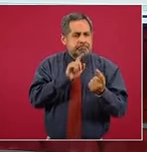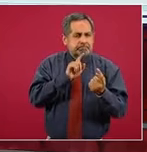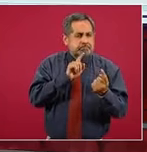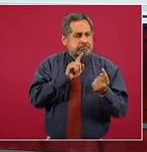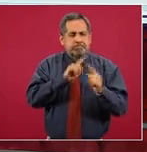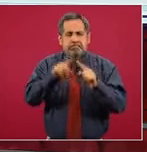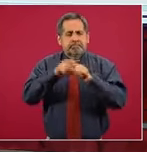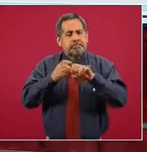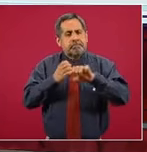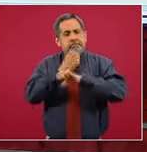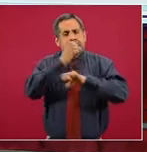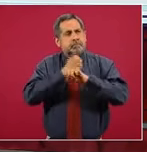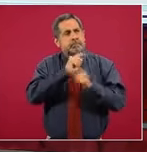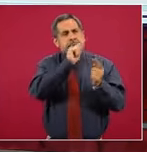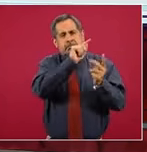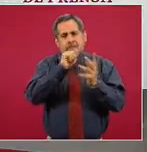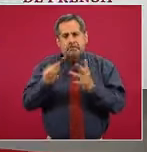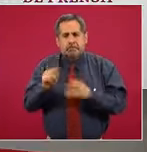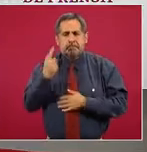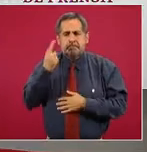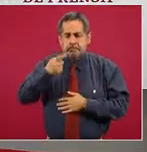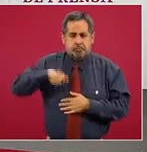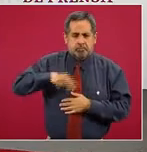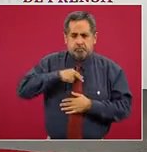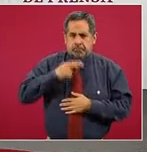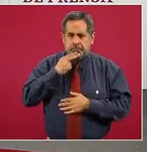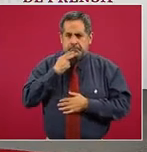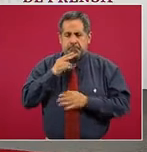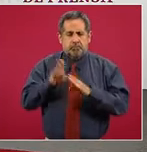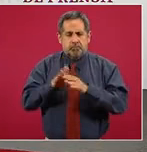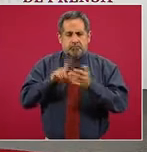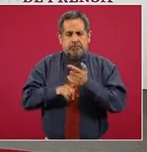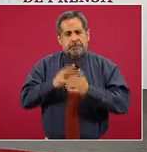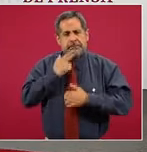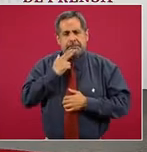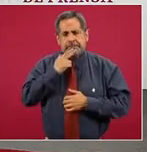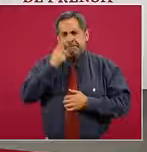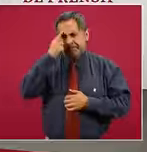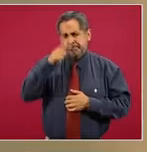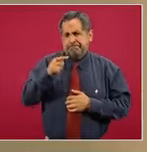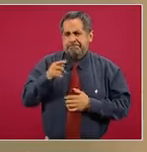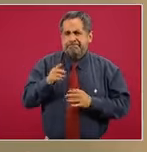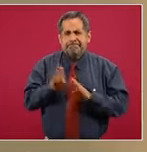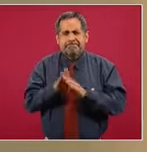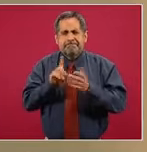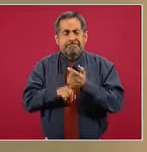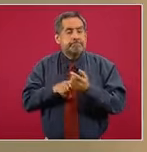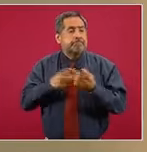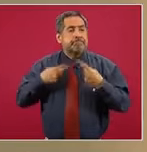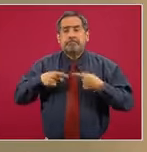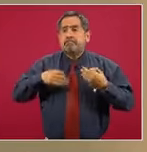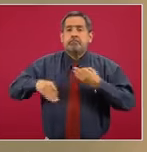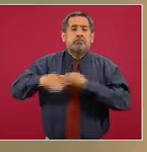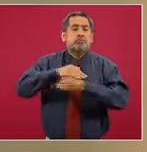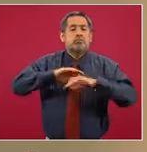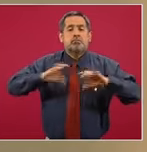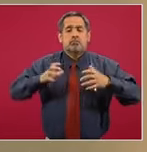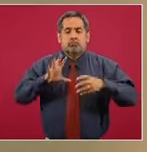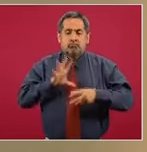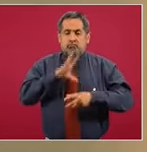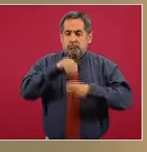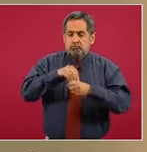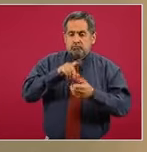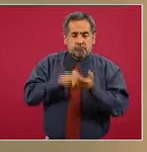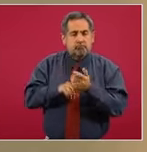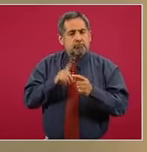las entidades federativas para que lo utilicemos como el indicador que nos permite qué tanto estamos logrando que toda la población vaya incorporando esto